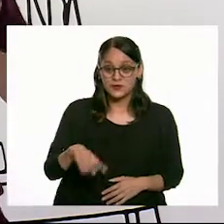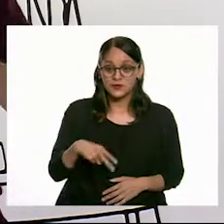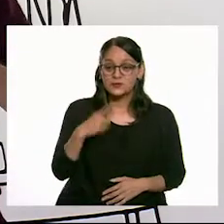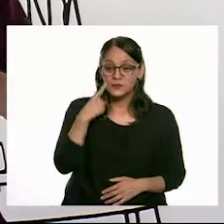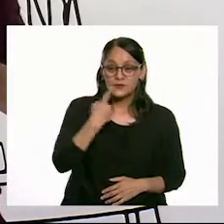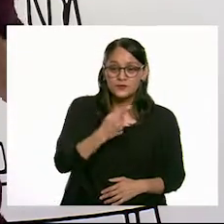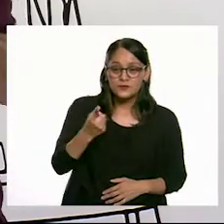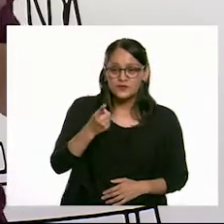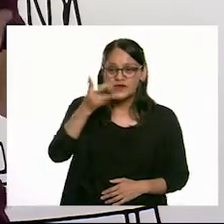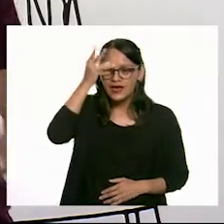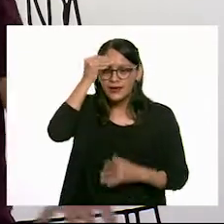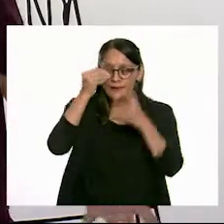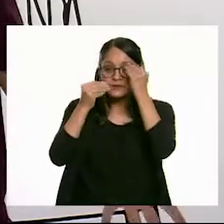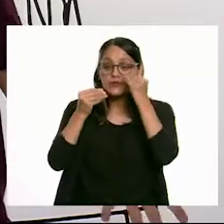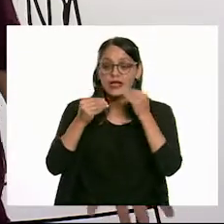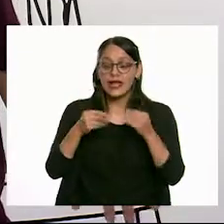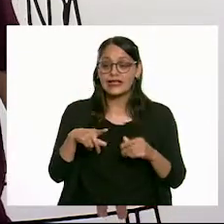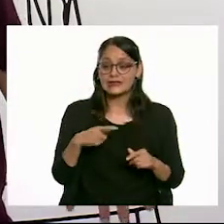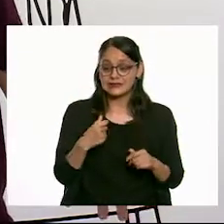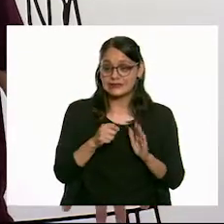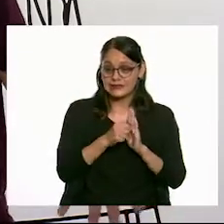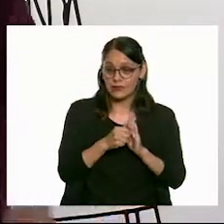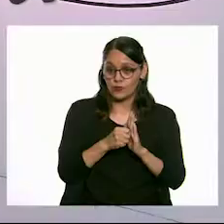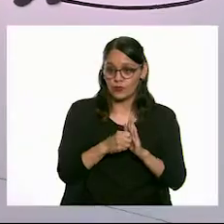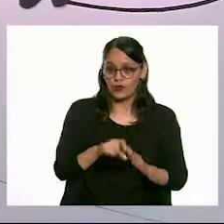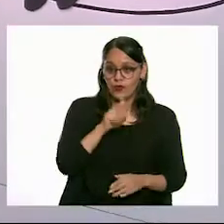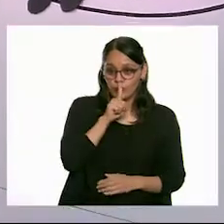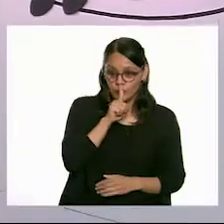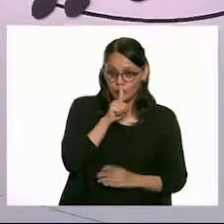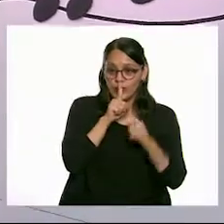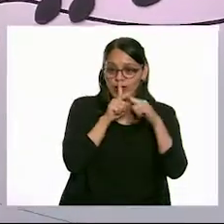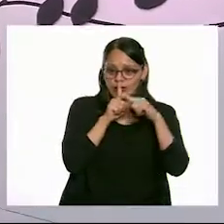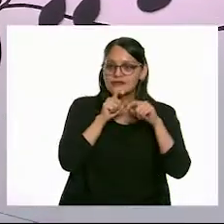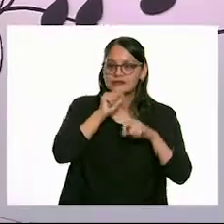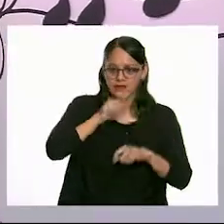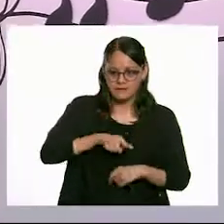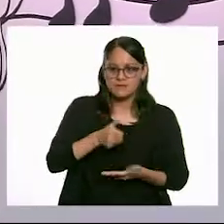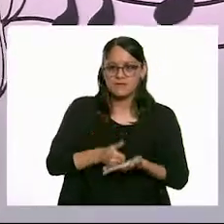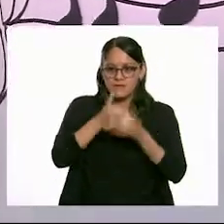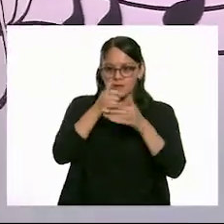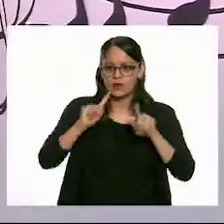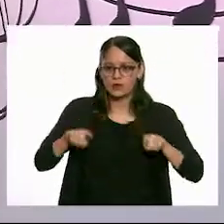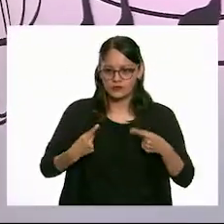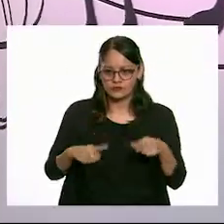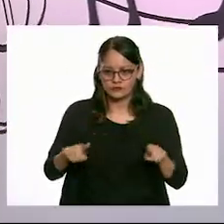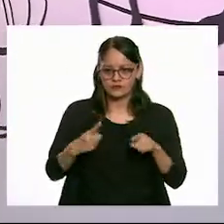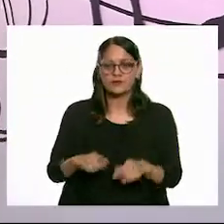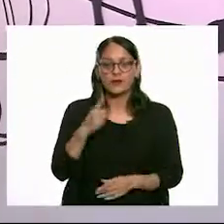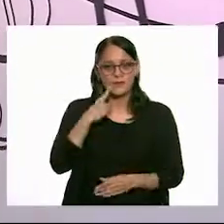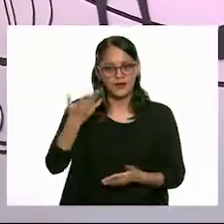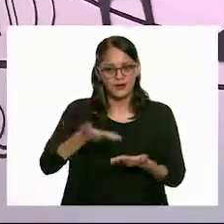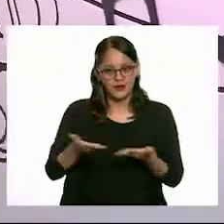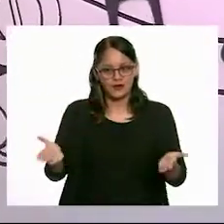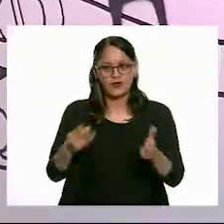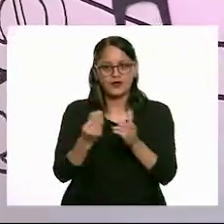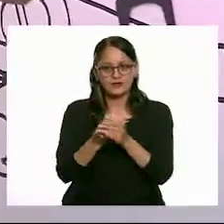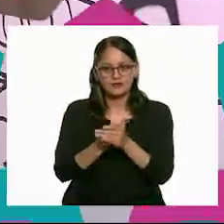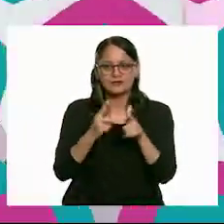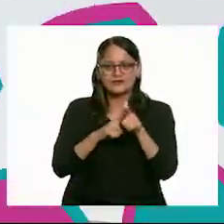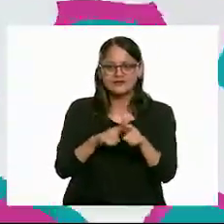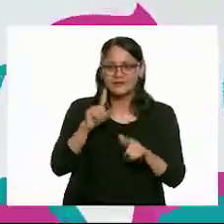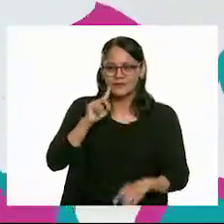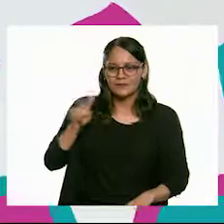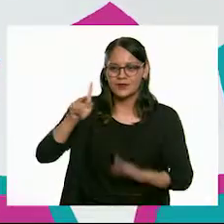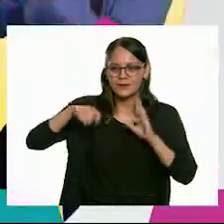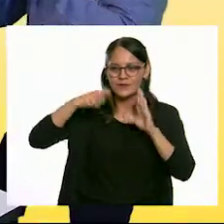darse cuenta que el silencio también es música. Pero bueno, continuamos con nuestras clases. Nos vamos a ritmo con Gaby y Poncho.